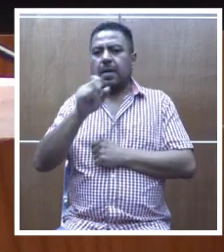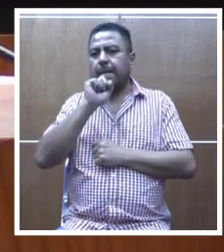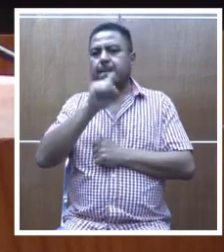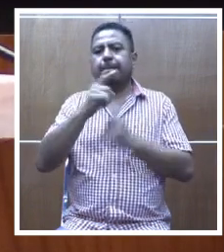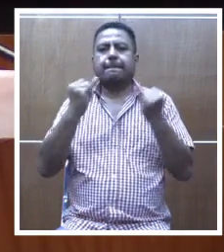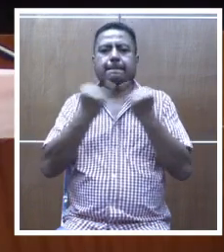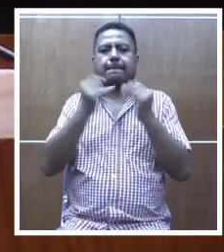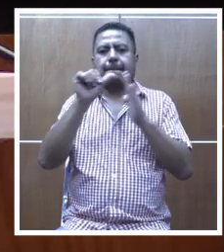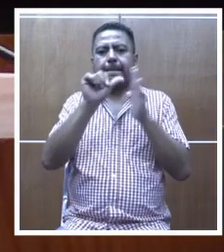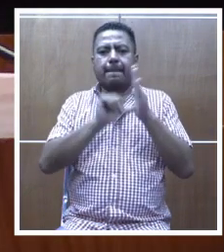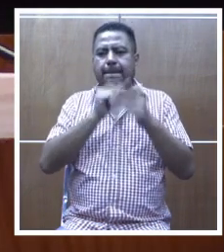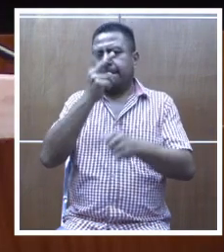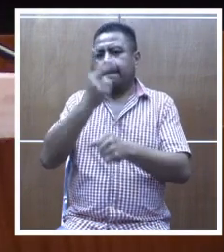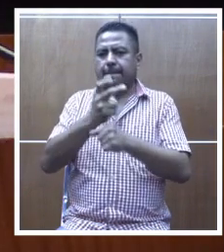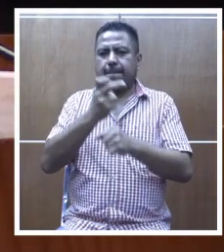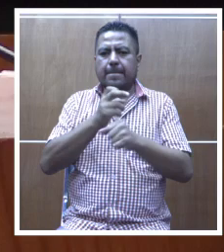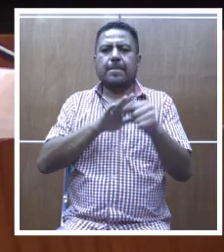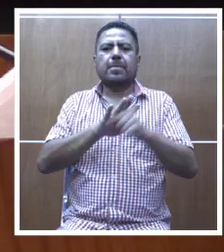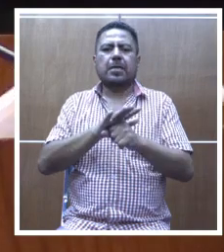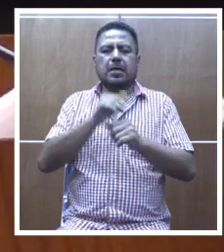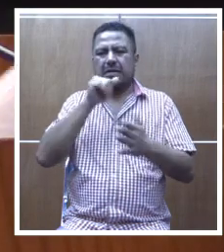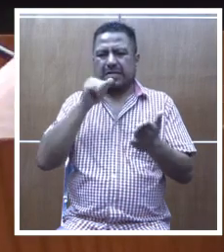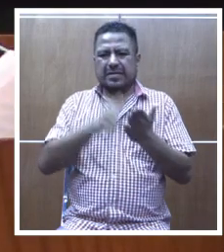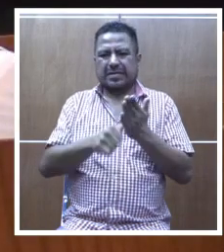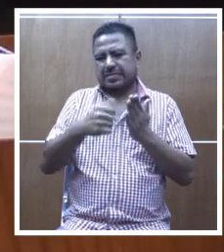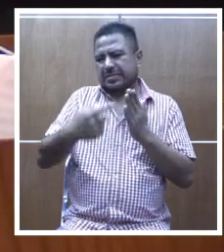Asimismo, artículo 2 de nuestra Carta Magna,